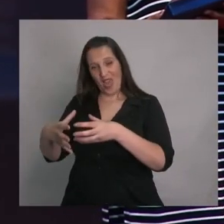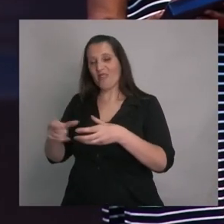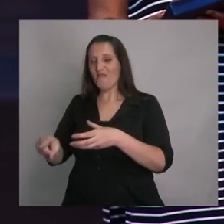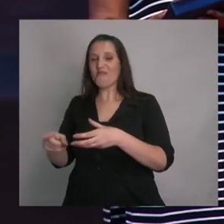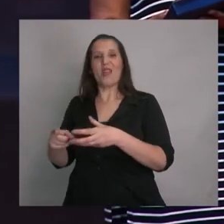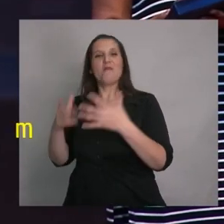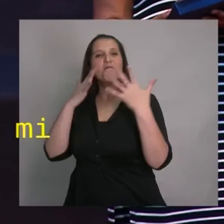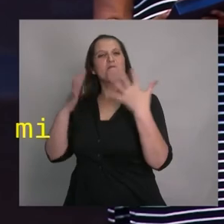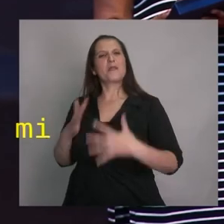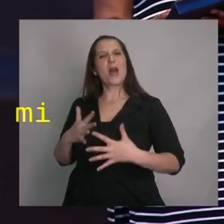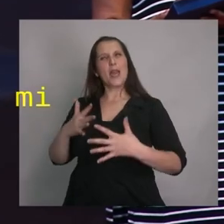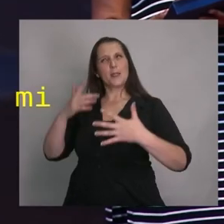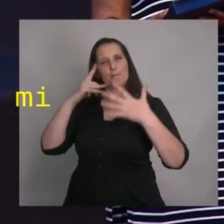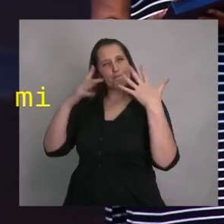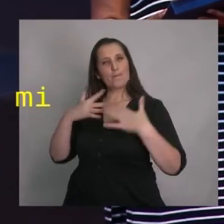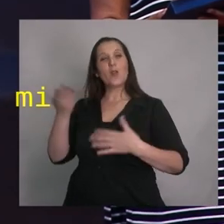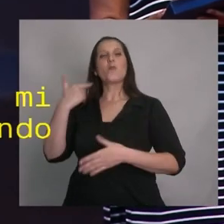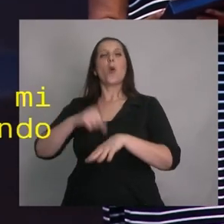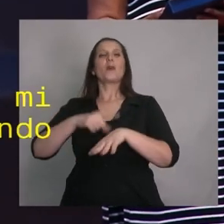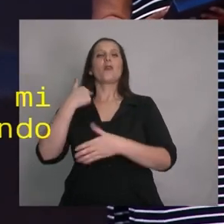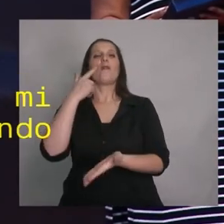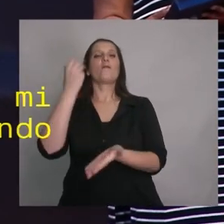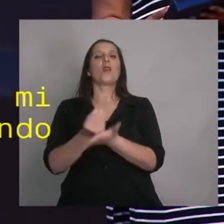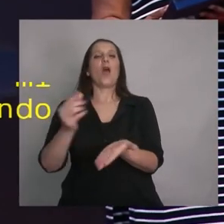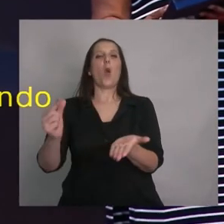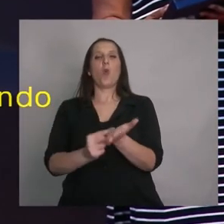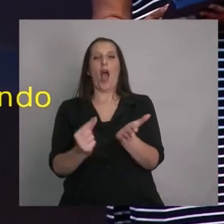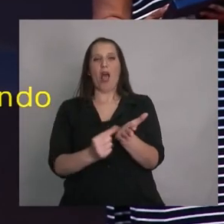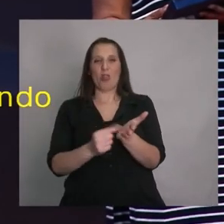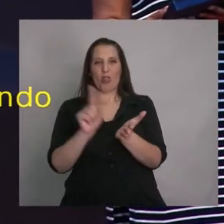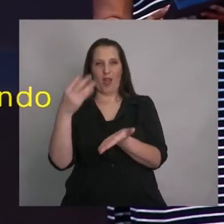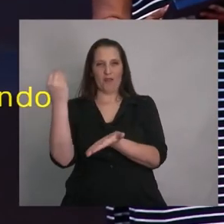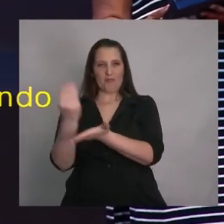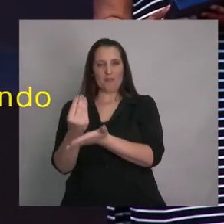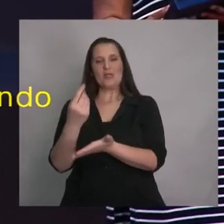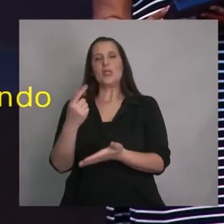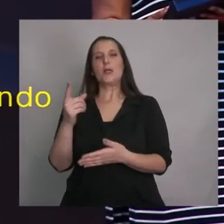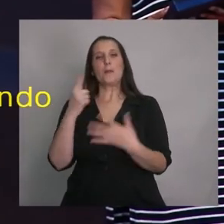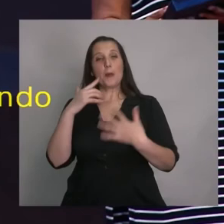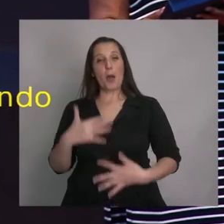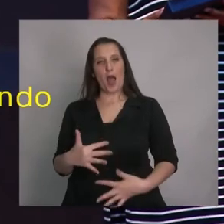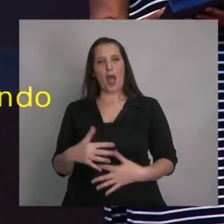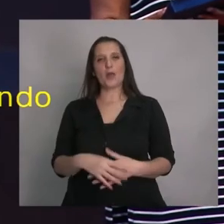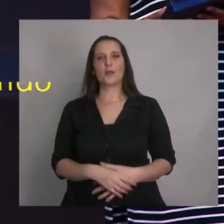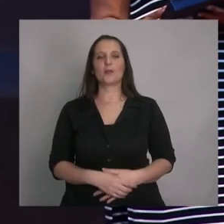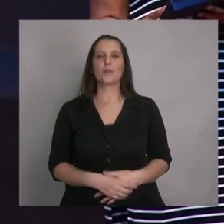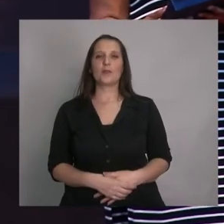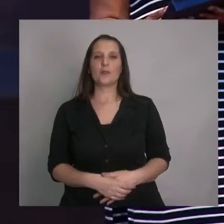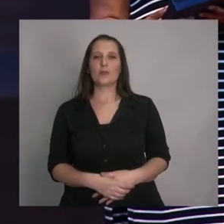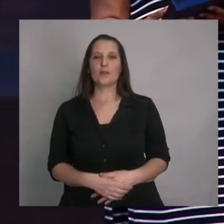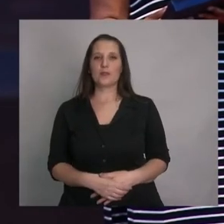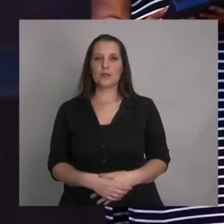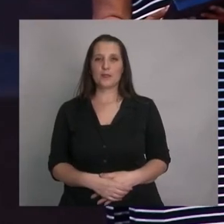mis padres y las mujeres de mi de mi pueblo en ruanda me